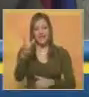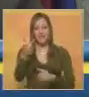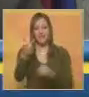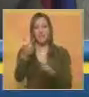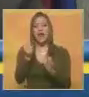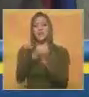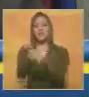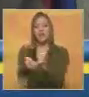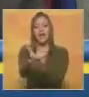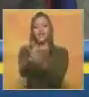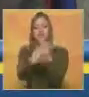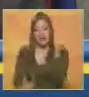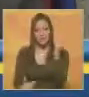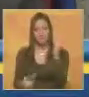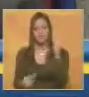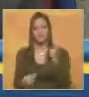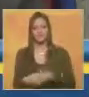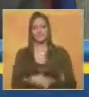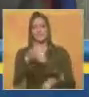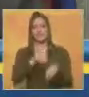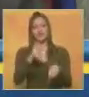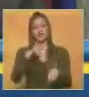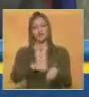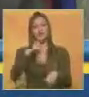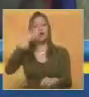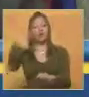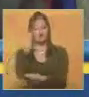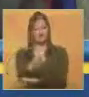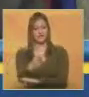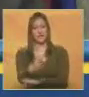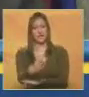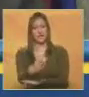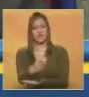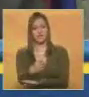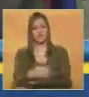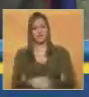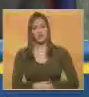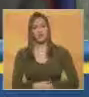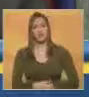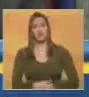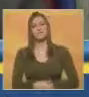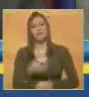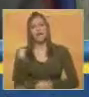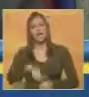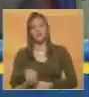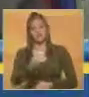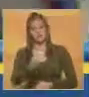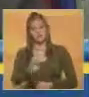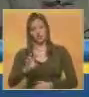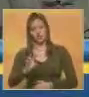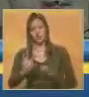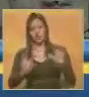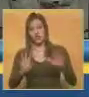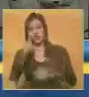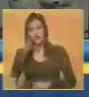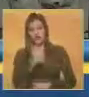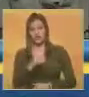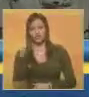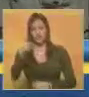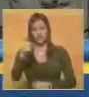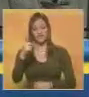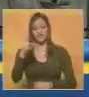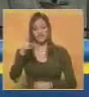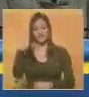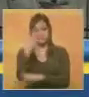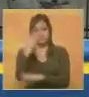Puerto Rico. Su condena es allá de 209 años. Las huellas de este